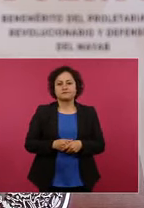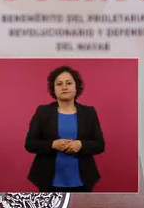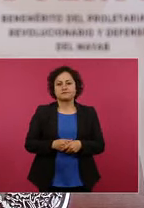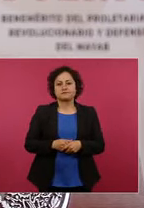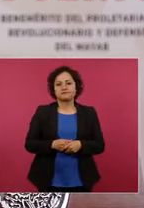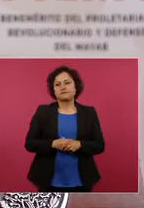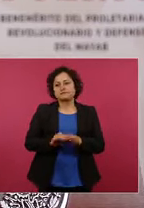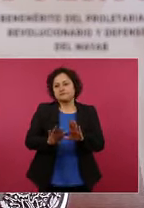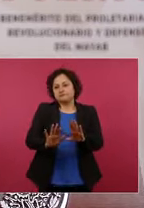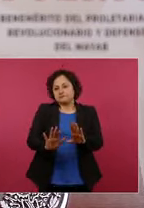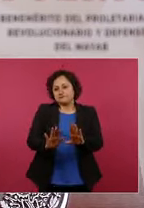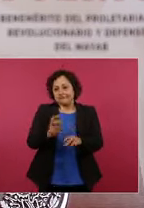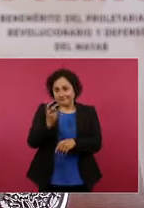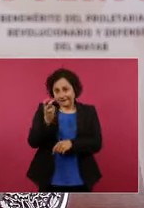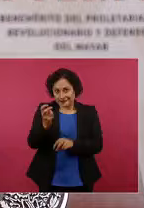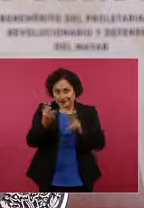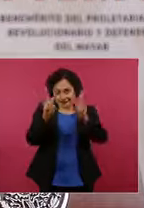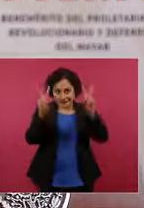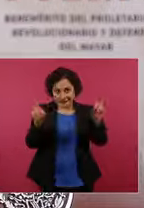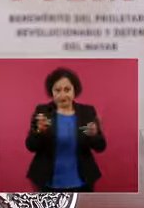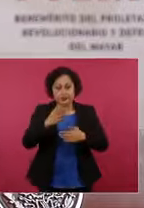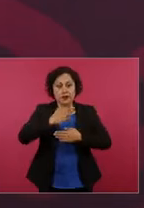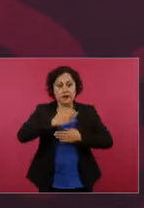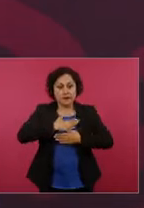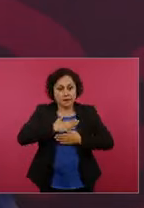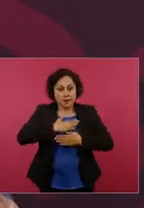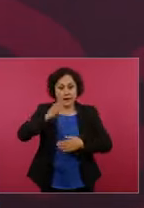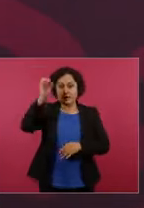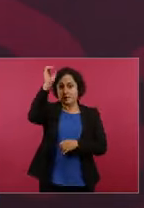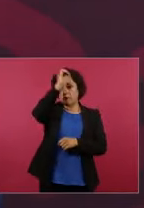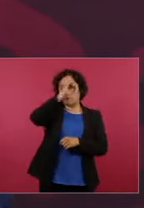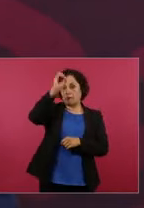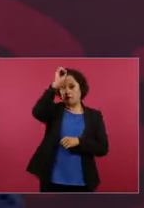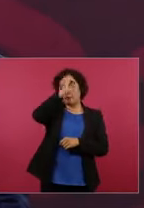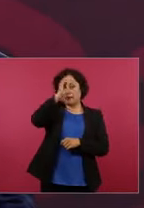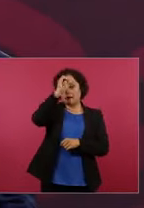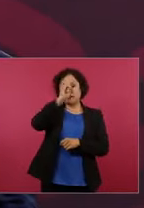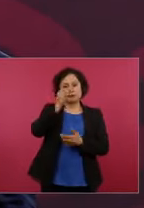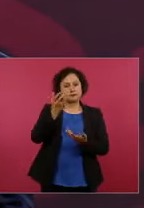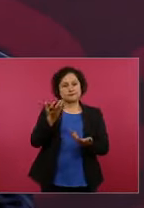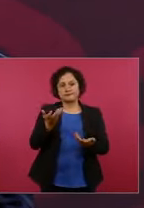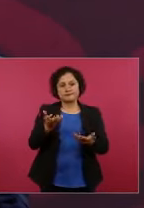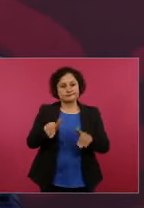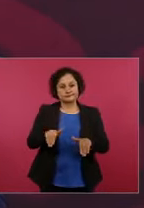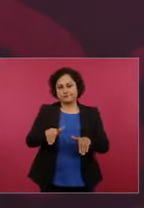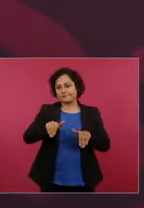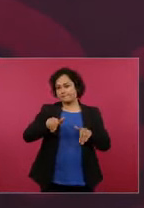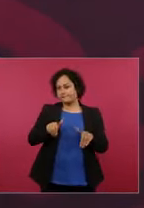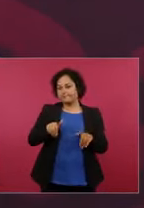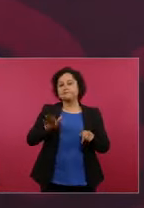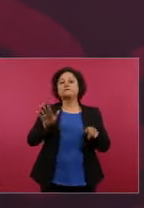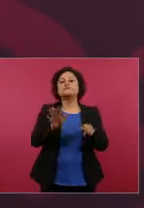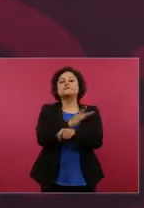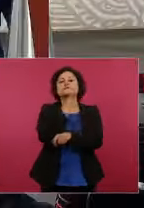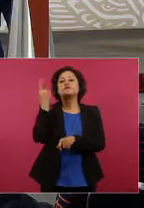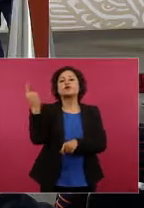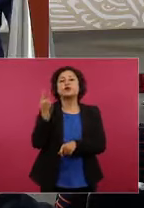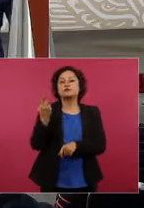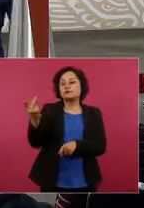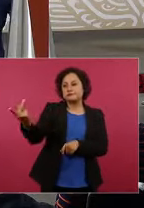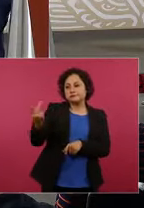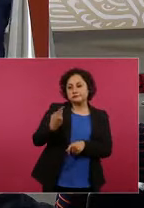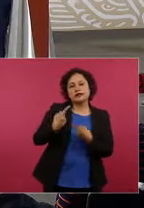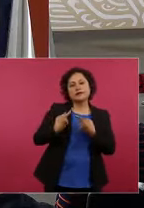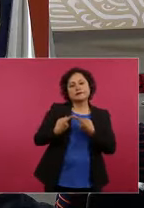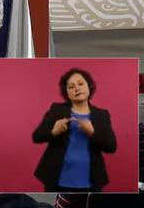No quiero opinar sobre eso porque tenemos diferencias, ya son conocidas,